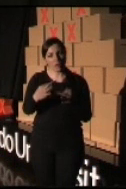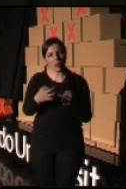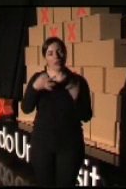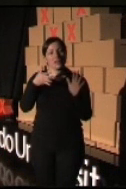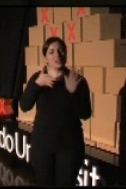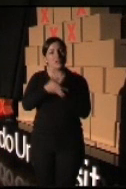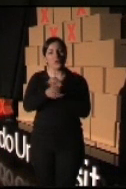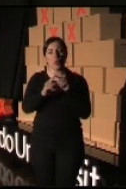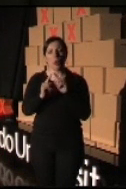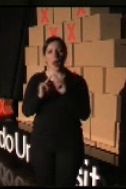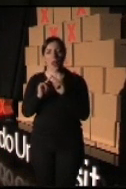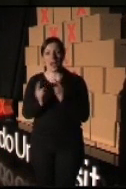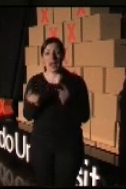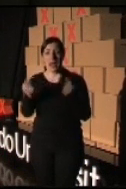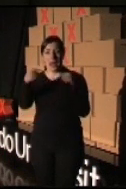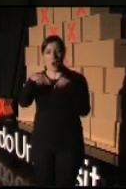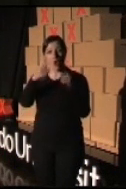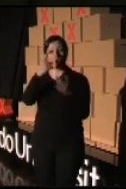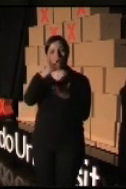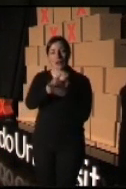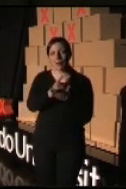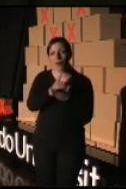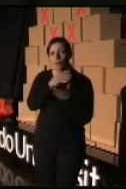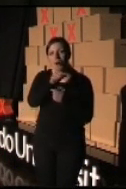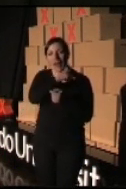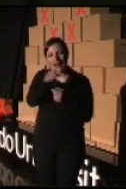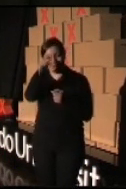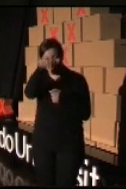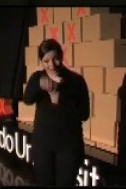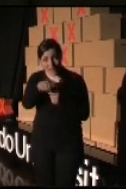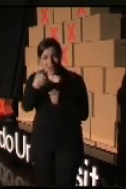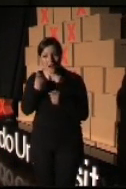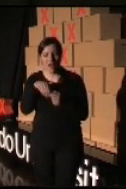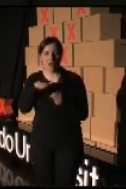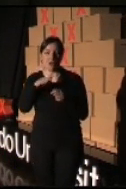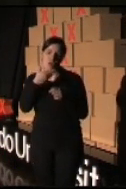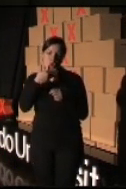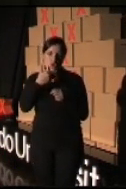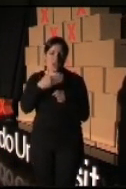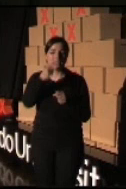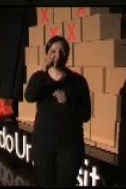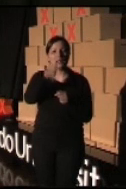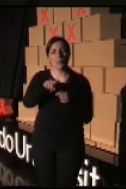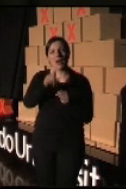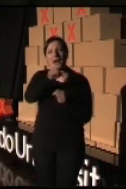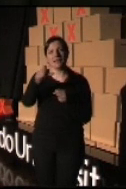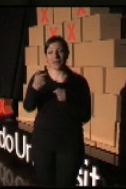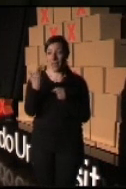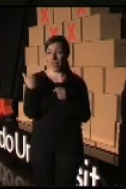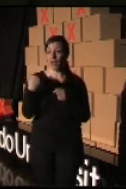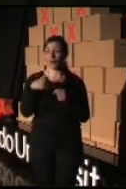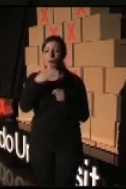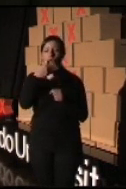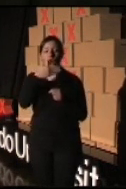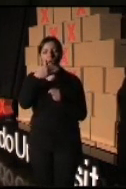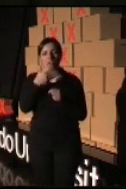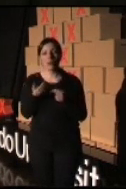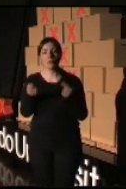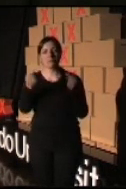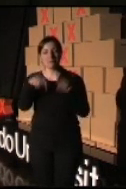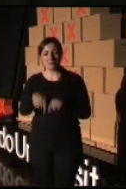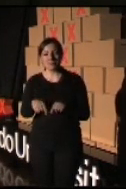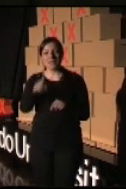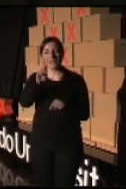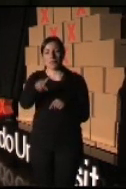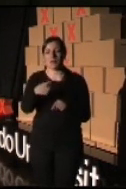especie de reencuentro. Reencuentro con gente que está aquí y que ya conocía, reencuentro con gente que conocí ayer y reencuentro